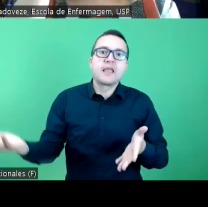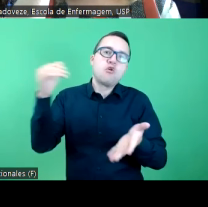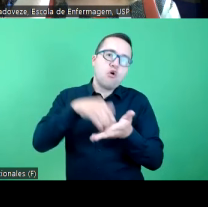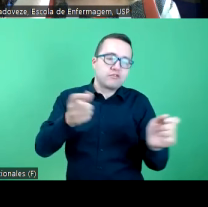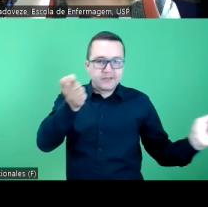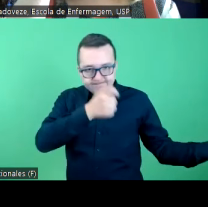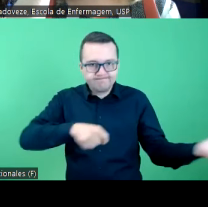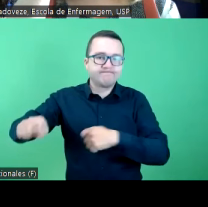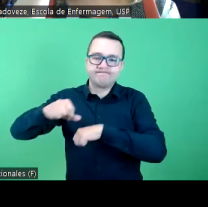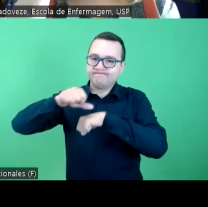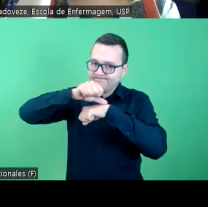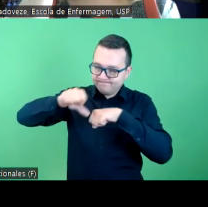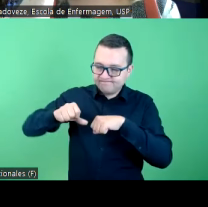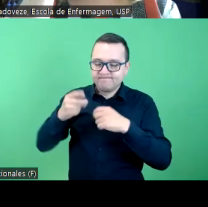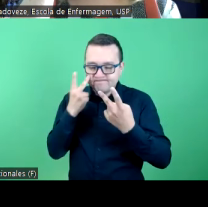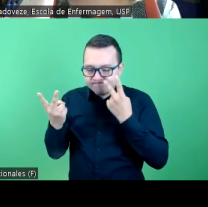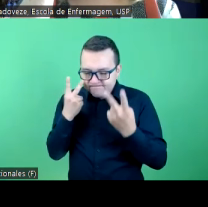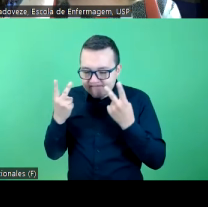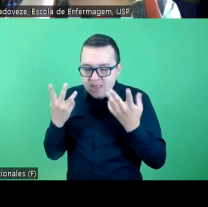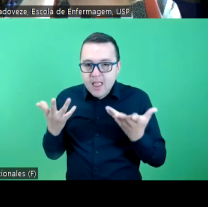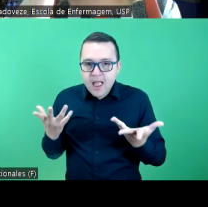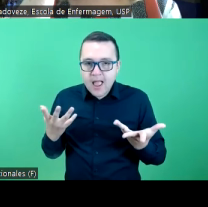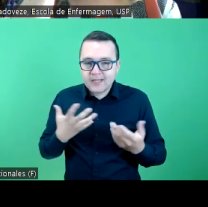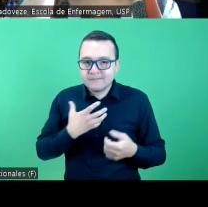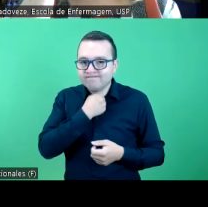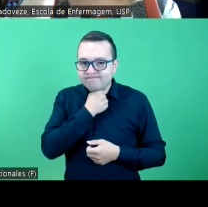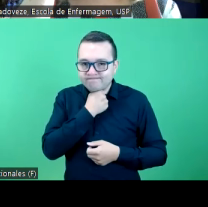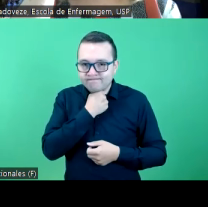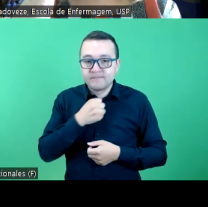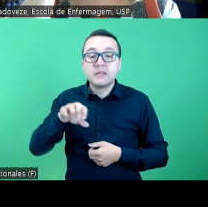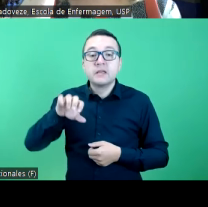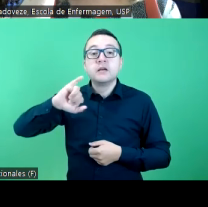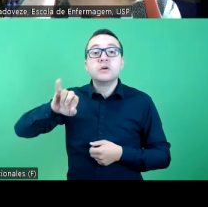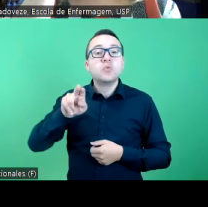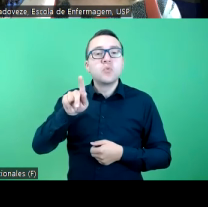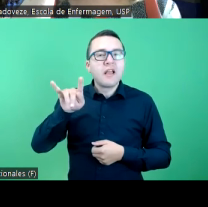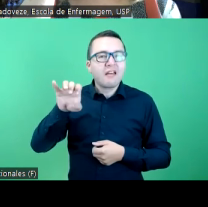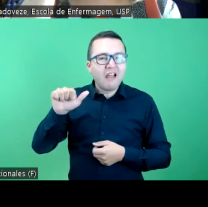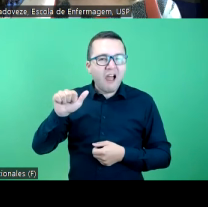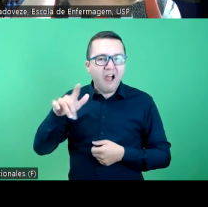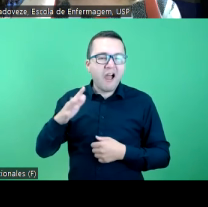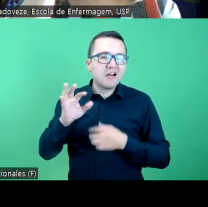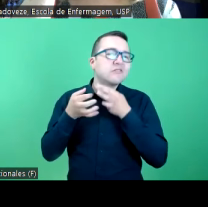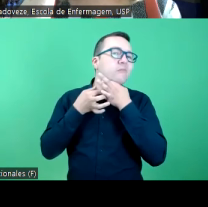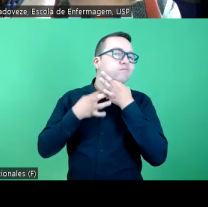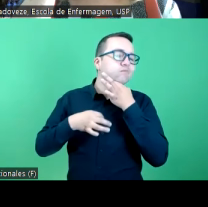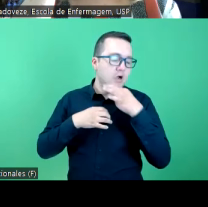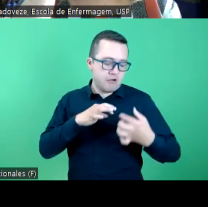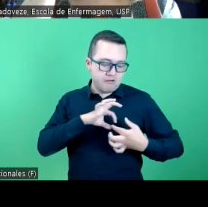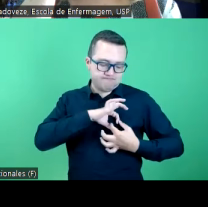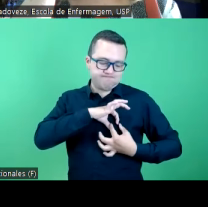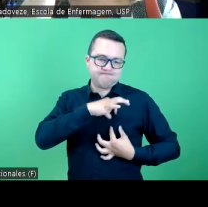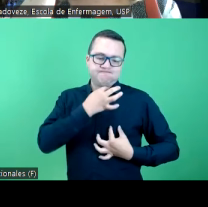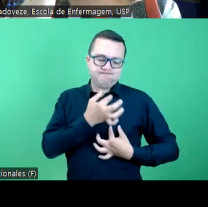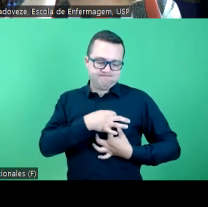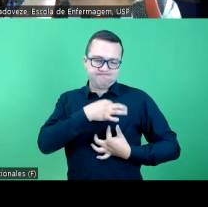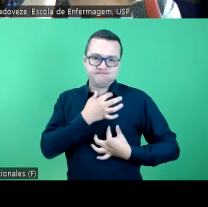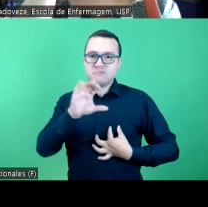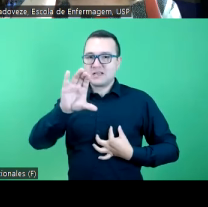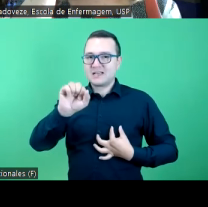y allí se dieron cuenta que Julieta tenía una laceración en la arteria carótida. Esto se había producido en